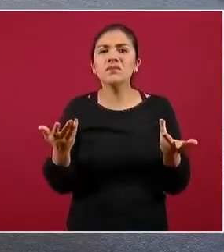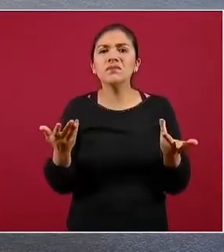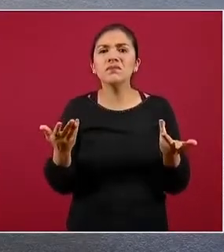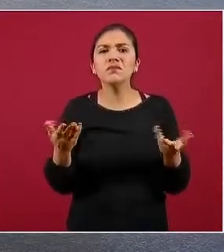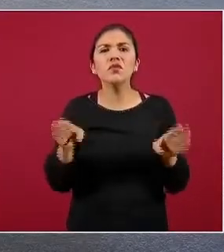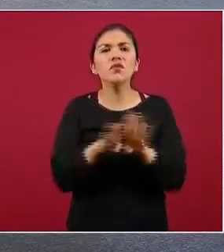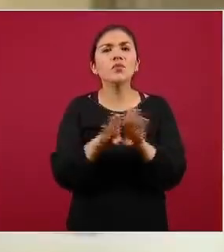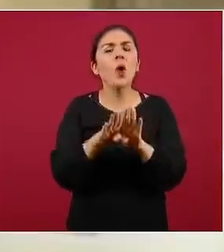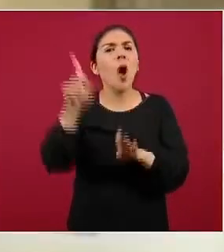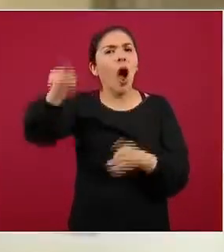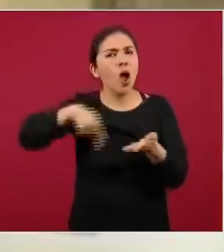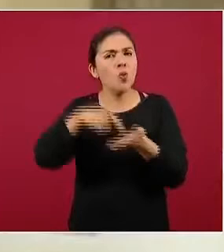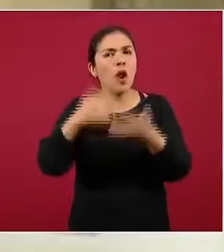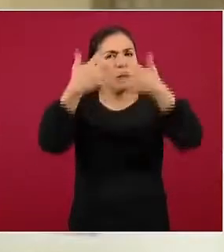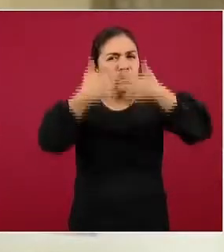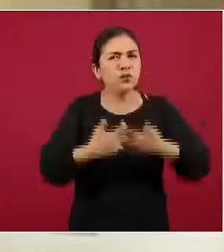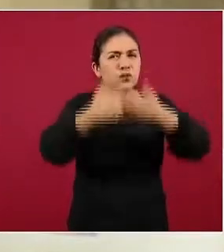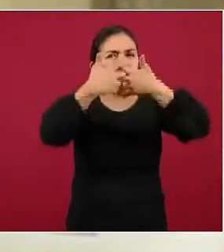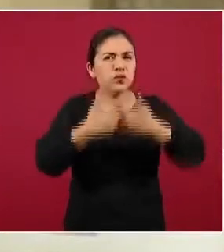zona industrial,